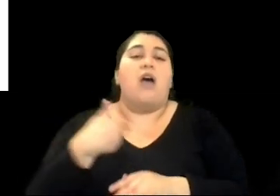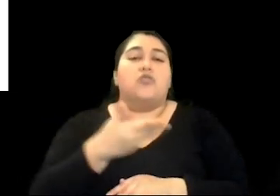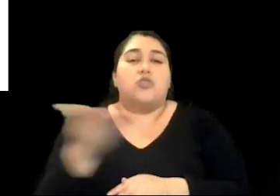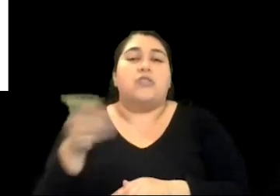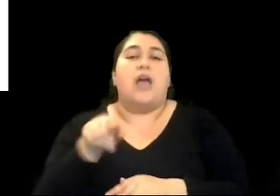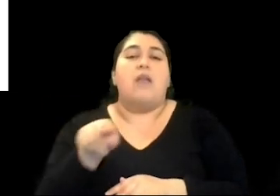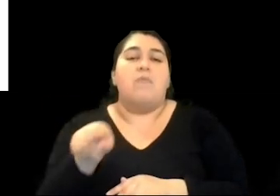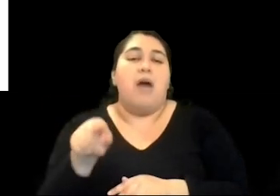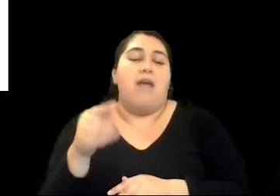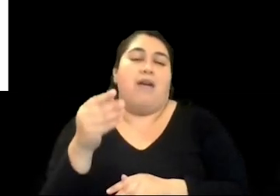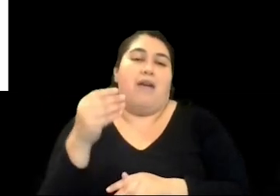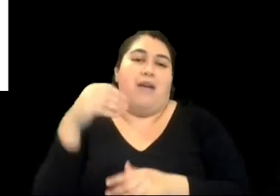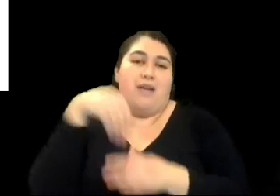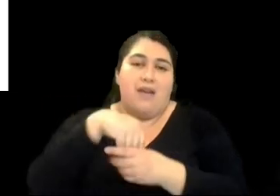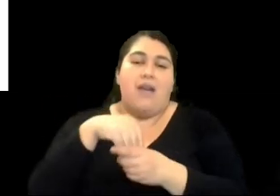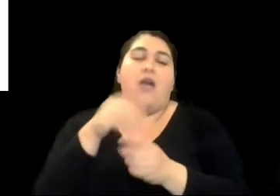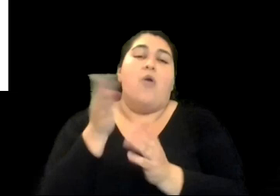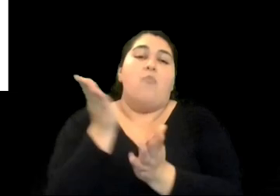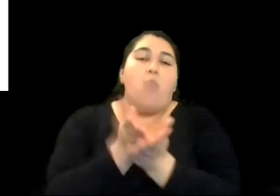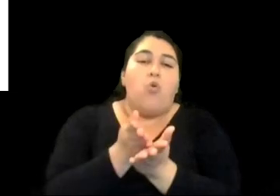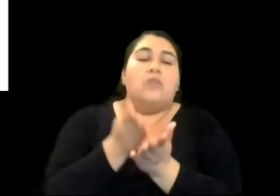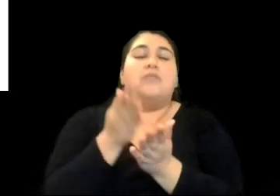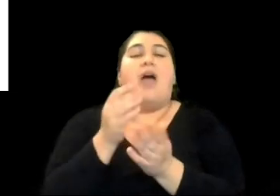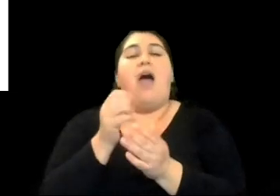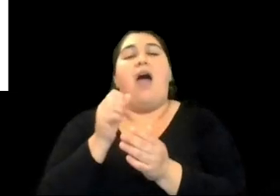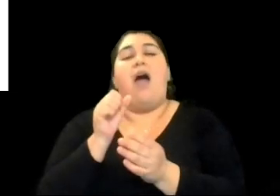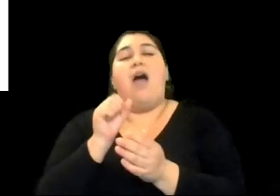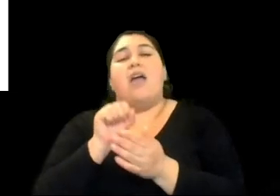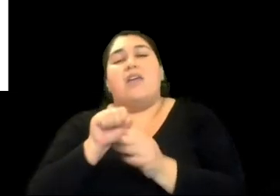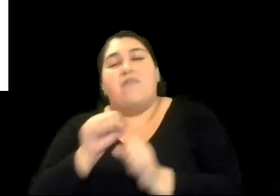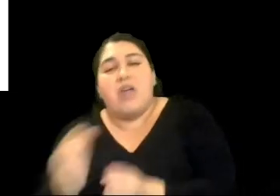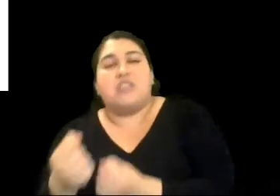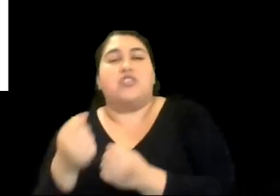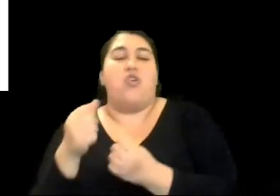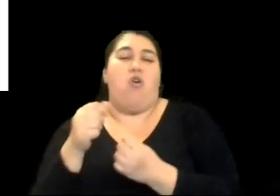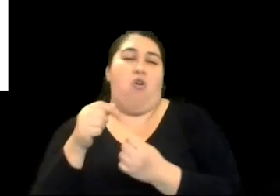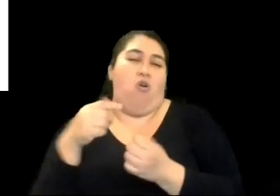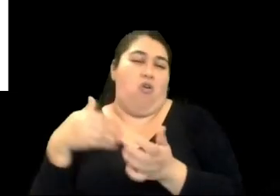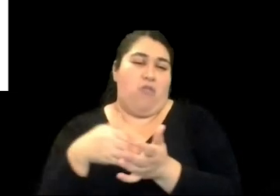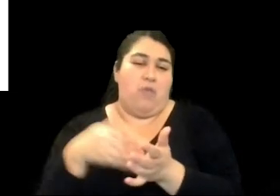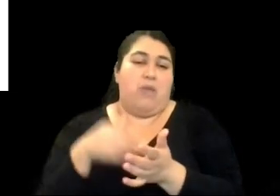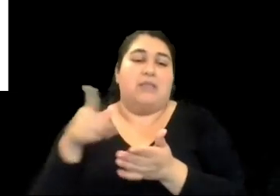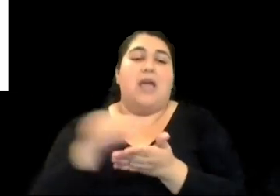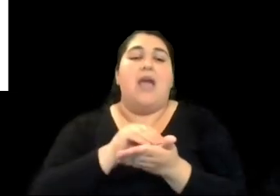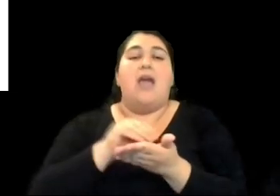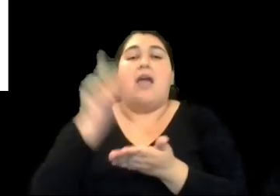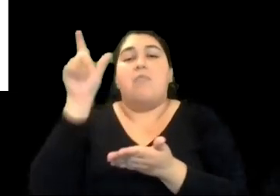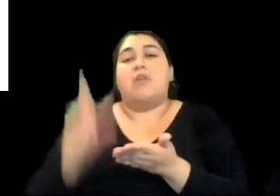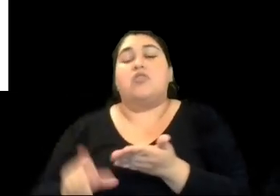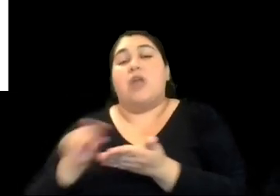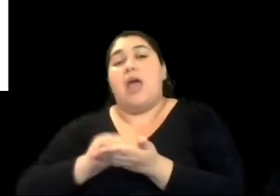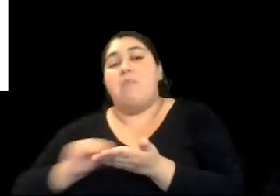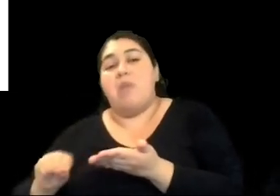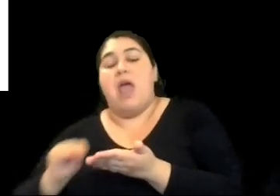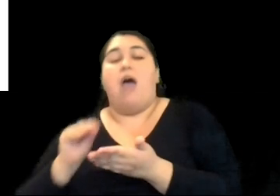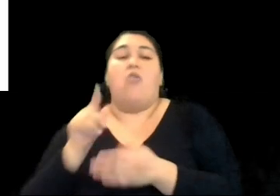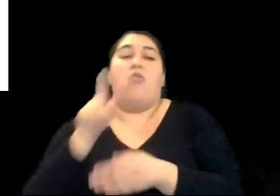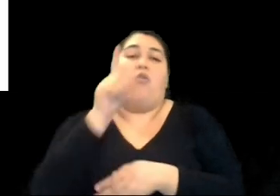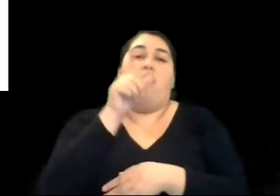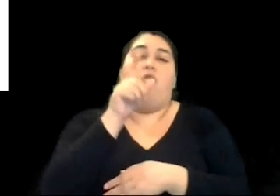multas y para las infracciones que se originen en la relación empleador-empleado.